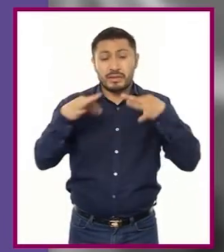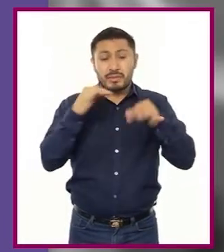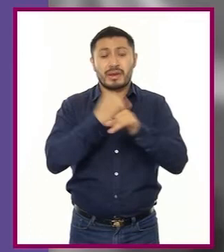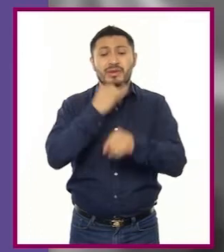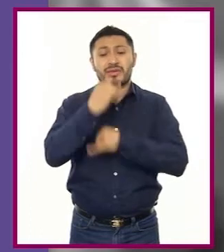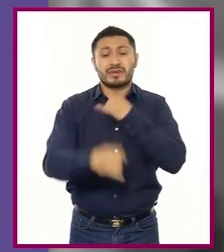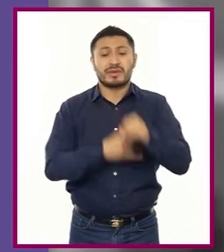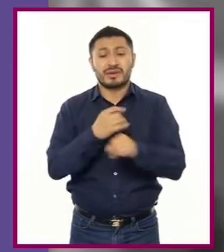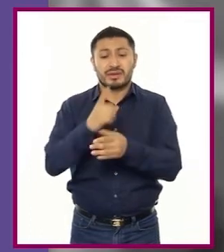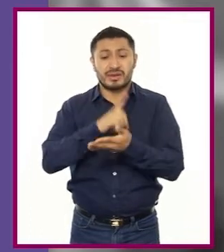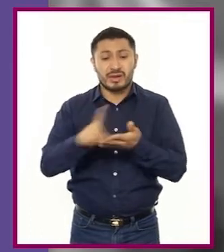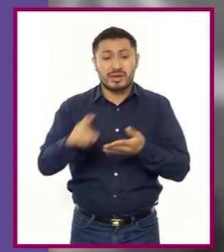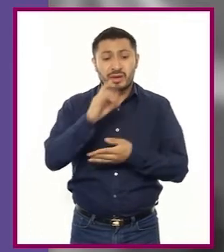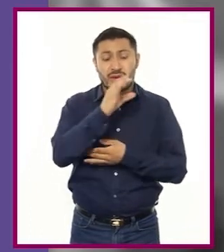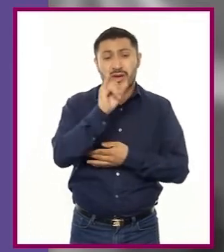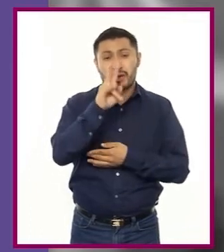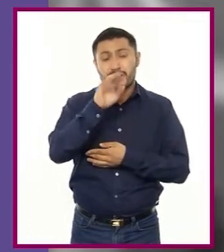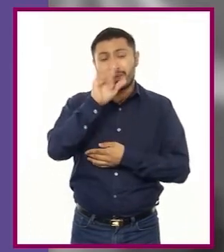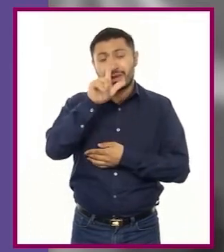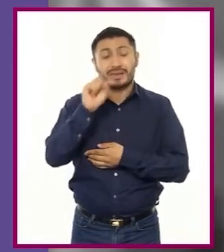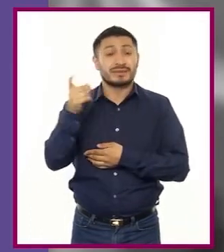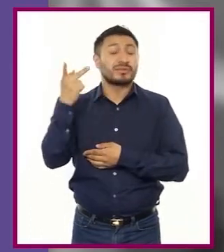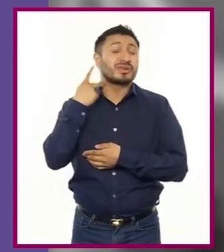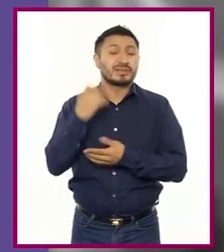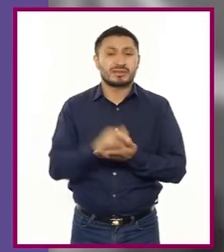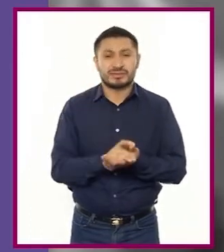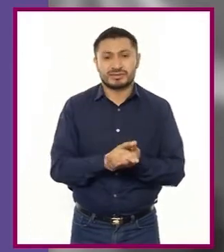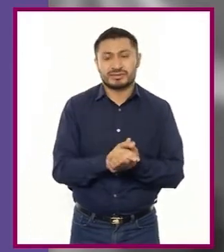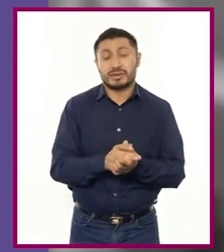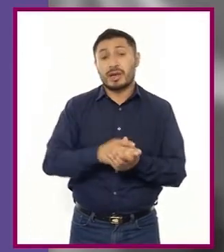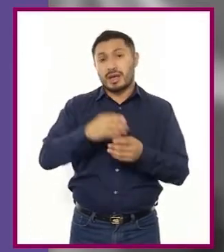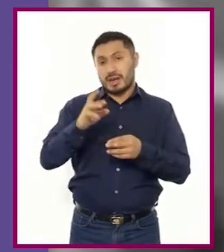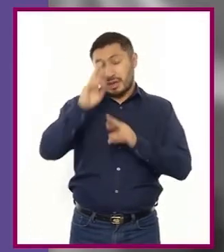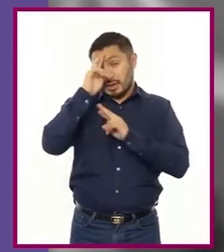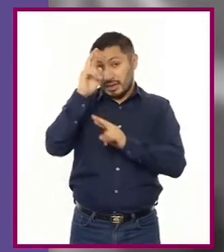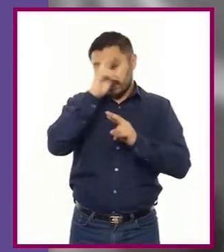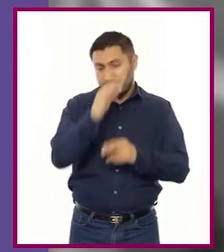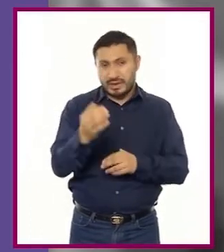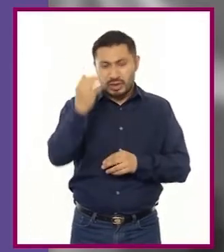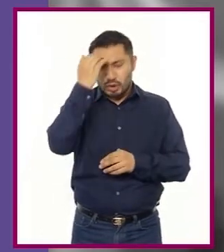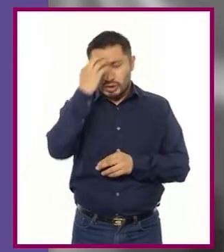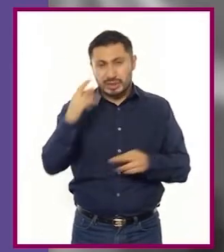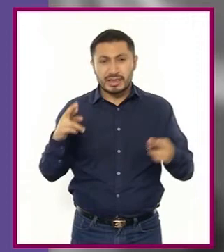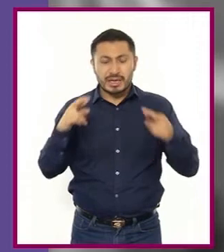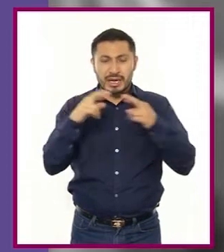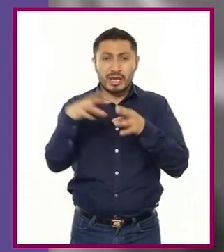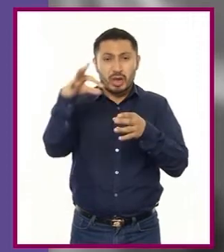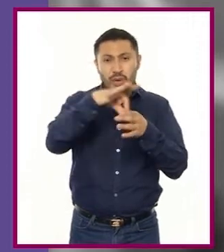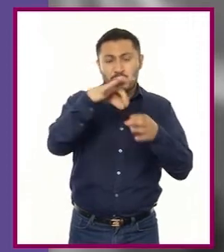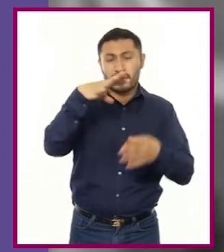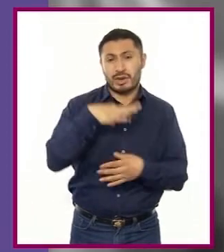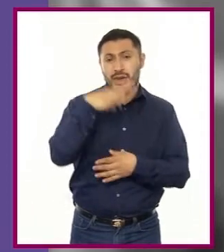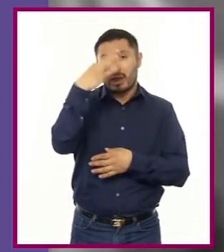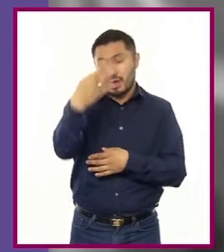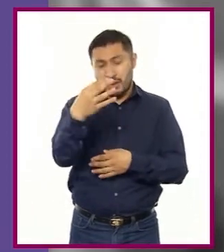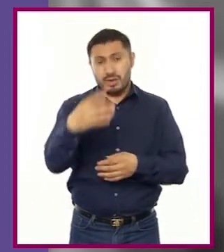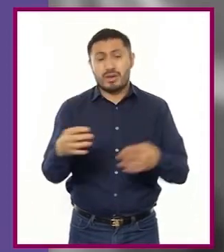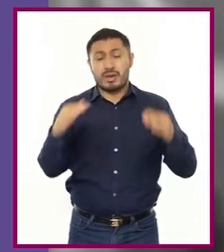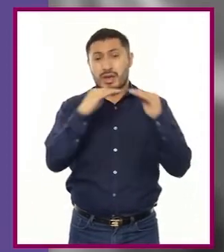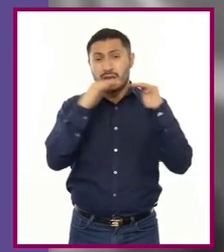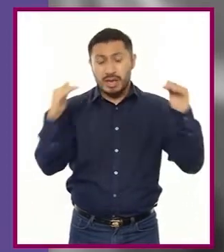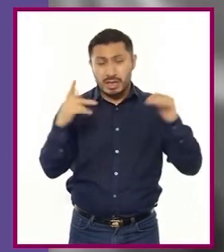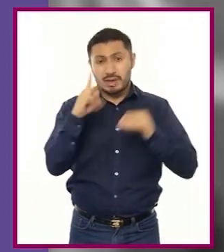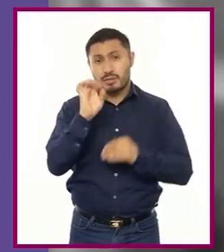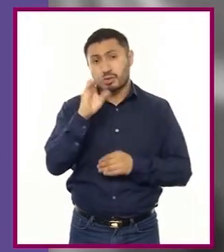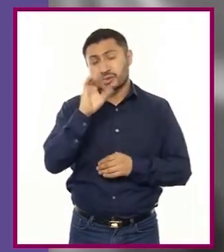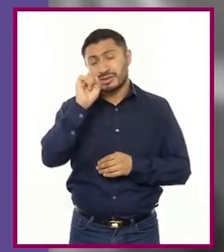libertad de expresión, conciencia y religión, a votar y ser votado, a la equidad procesal y a